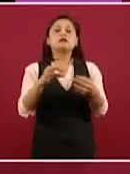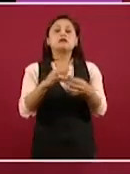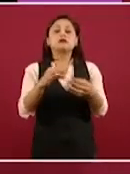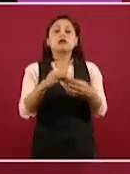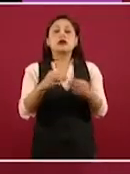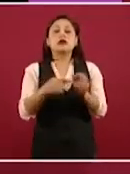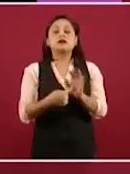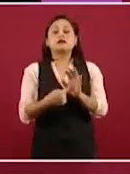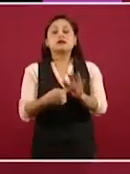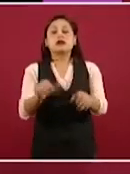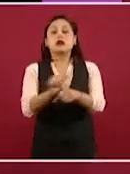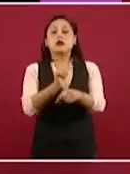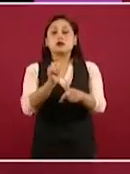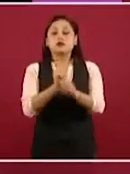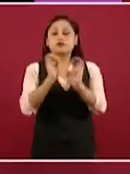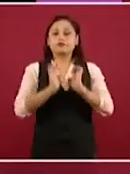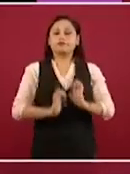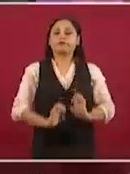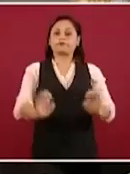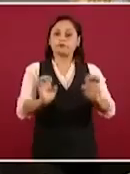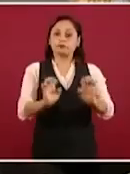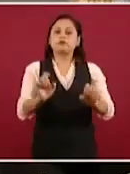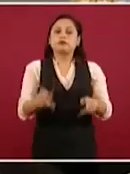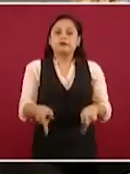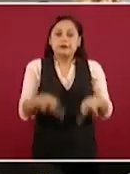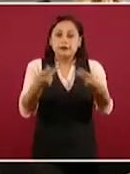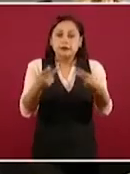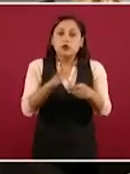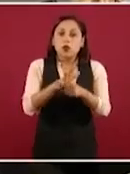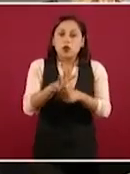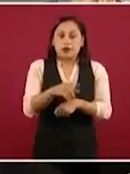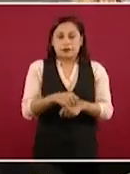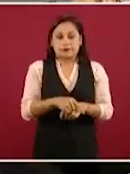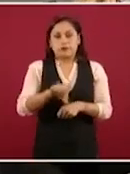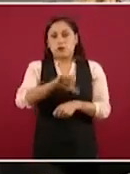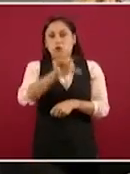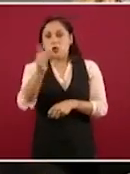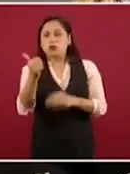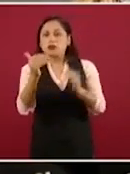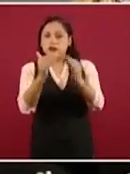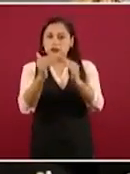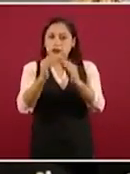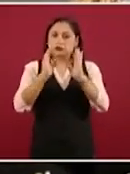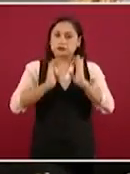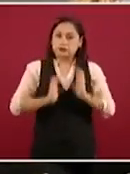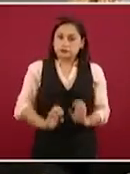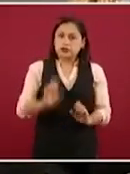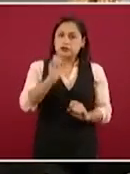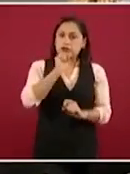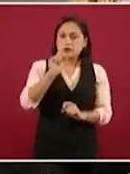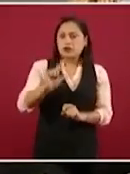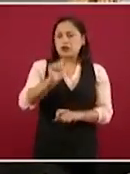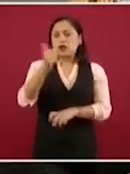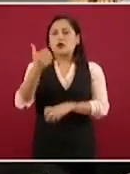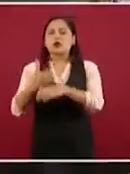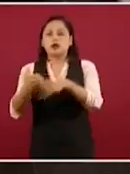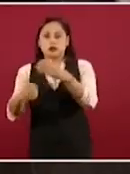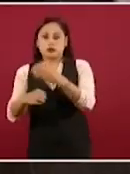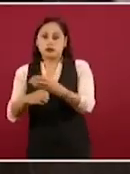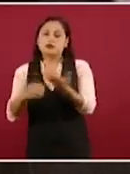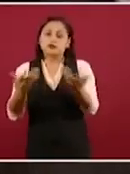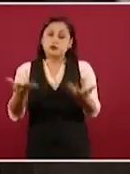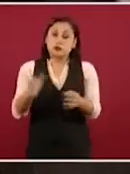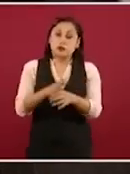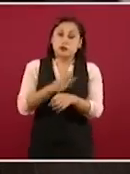presidente. También vamos a añadir algunas residencias y otros bienes, de tal manera que vamos a sacar la casa por